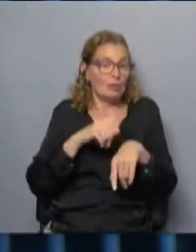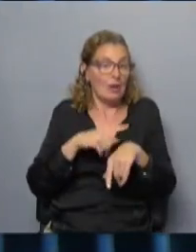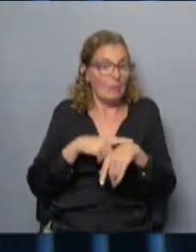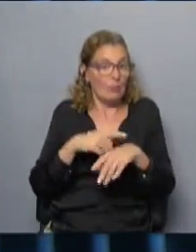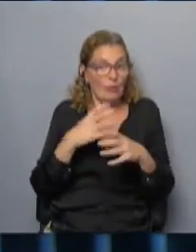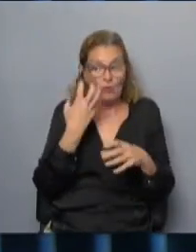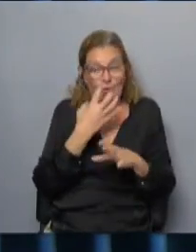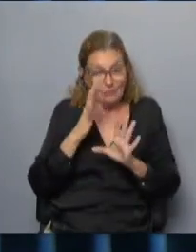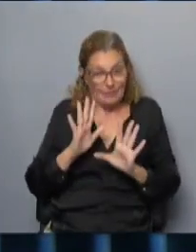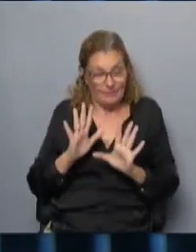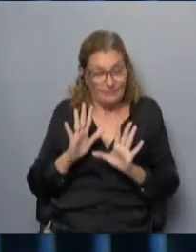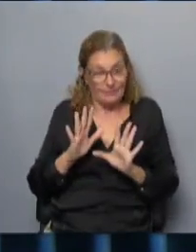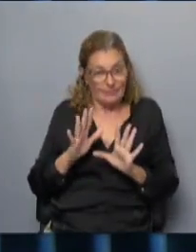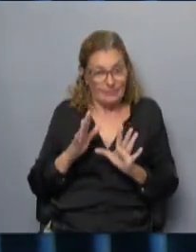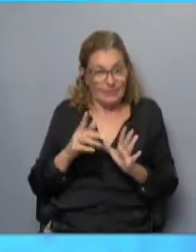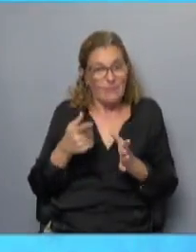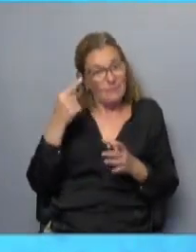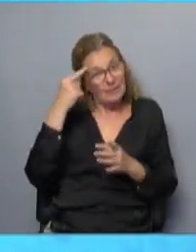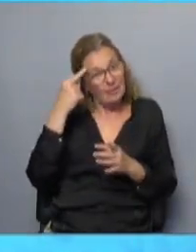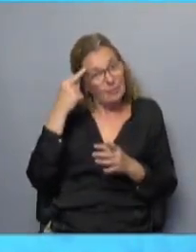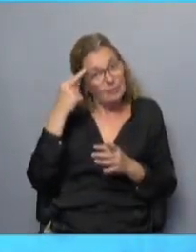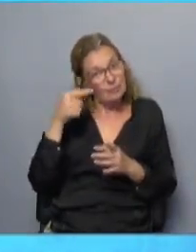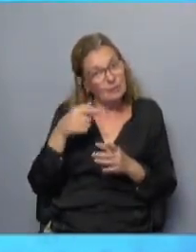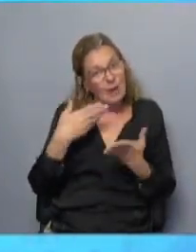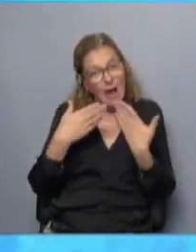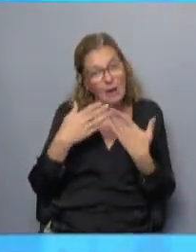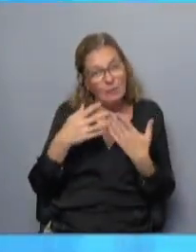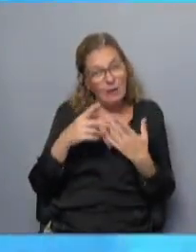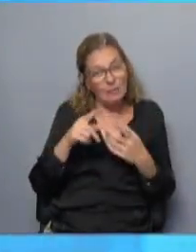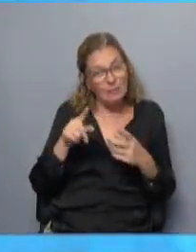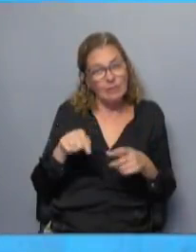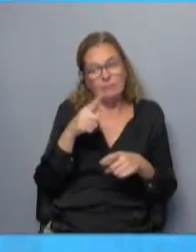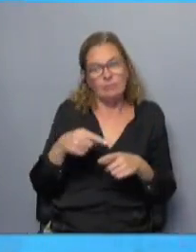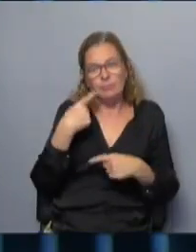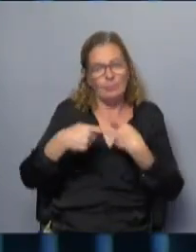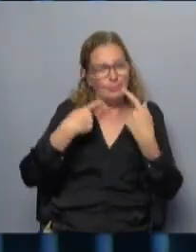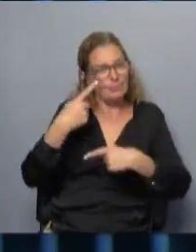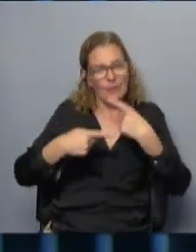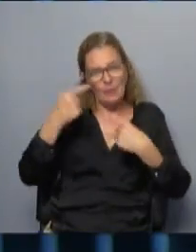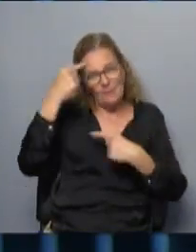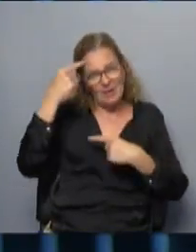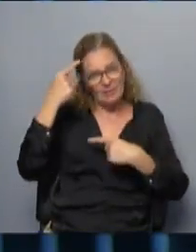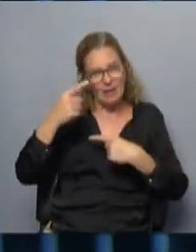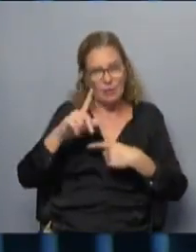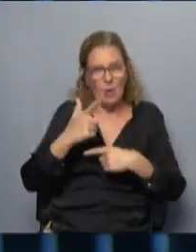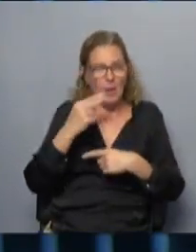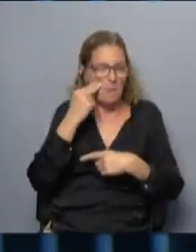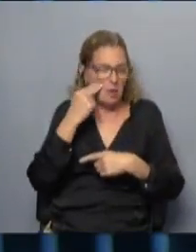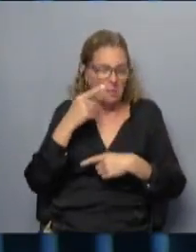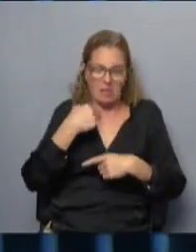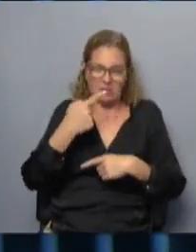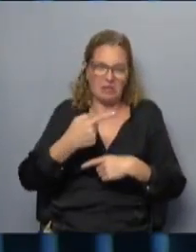aquí aportamos para ustedes habla sin casette dice lo que piensa no no tiene ningún problema